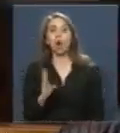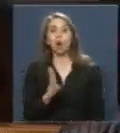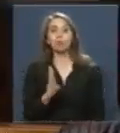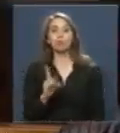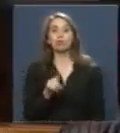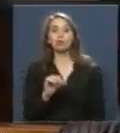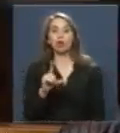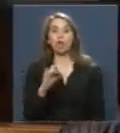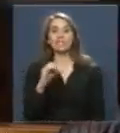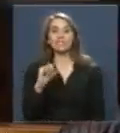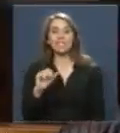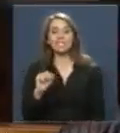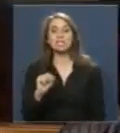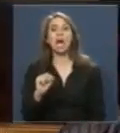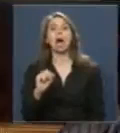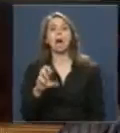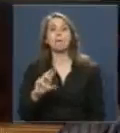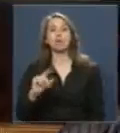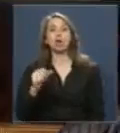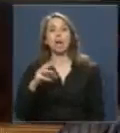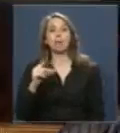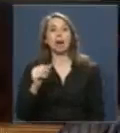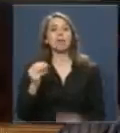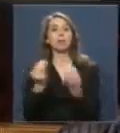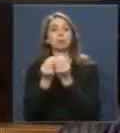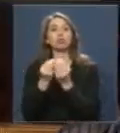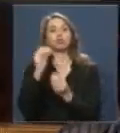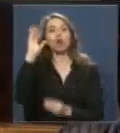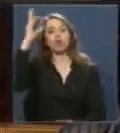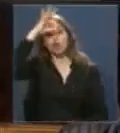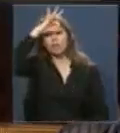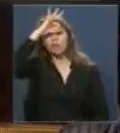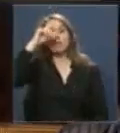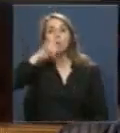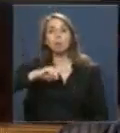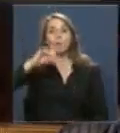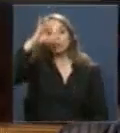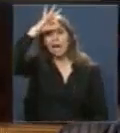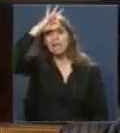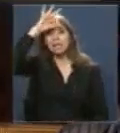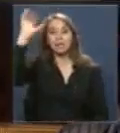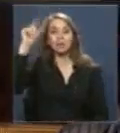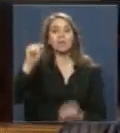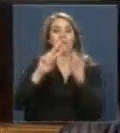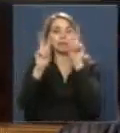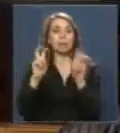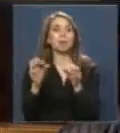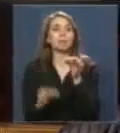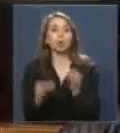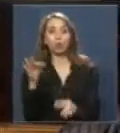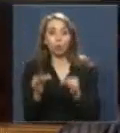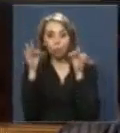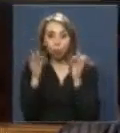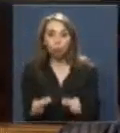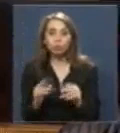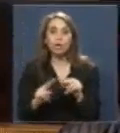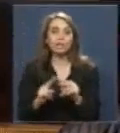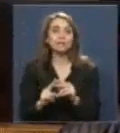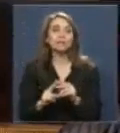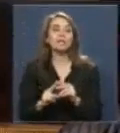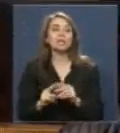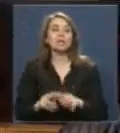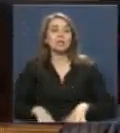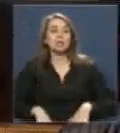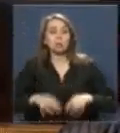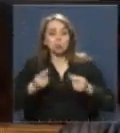no tiene idea, por no decir puta idea, de este tema. Pero en justicia tenemos que hacer algo por la cantidad de recursos